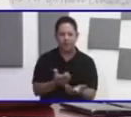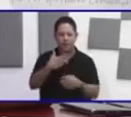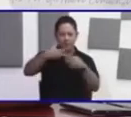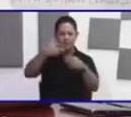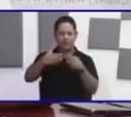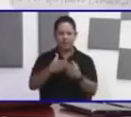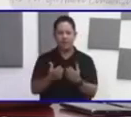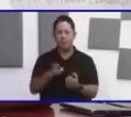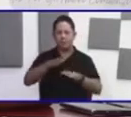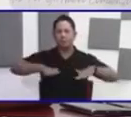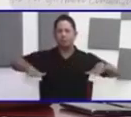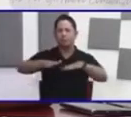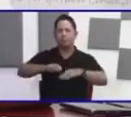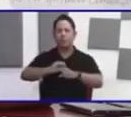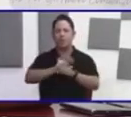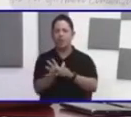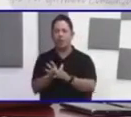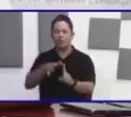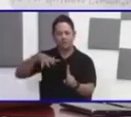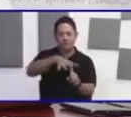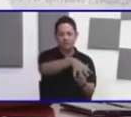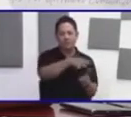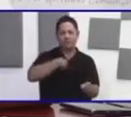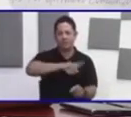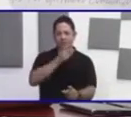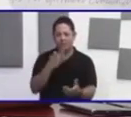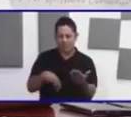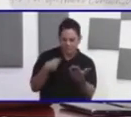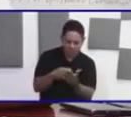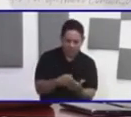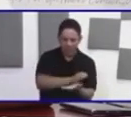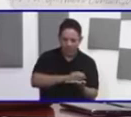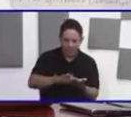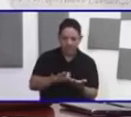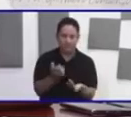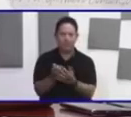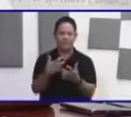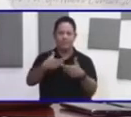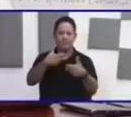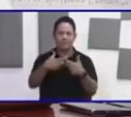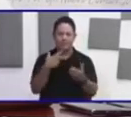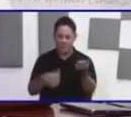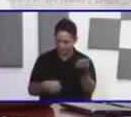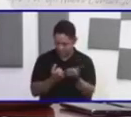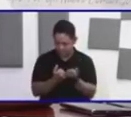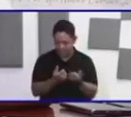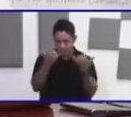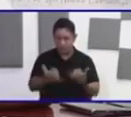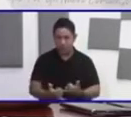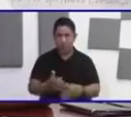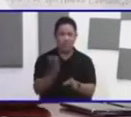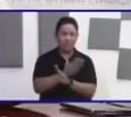COVID-19, vamos a solventar y a cumplir esa palabra para ayudar en esta crisis